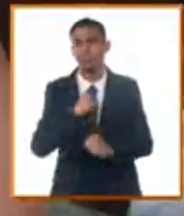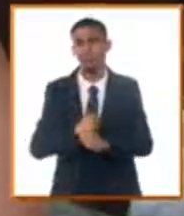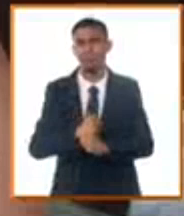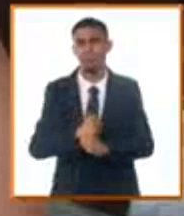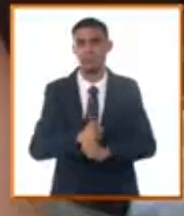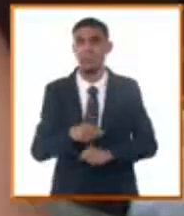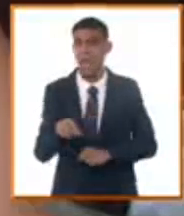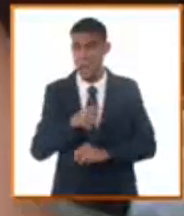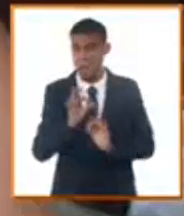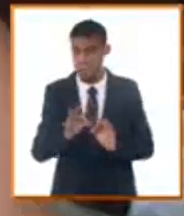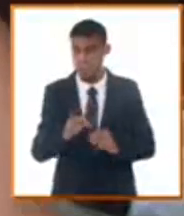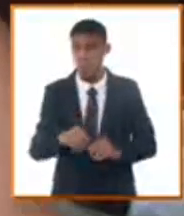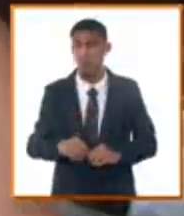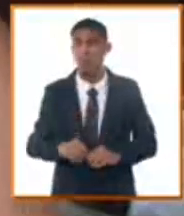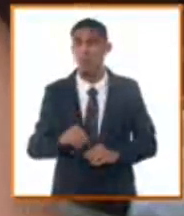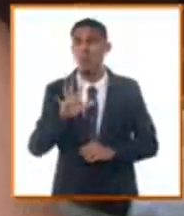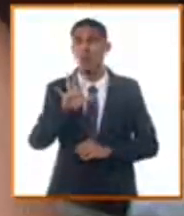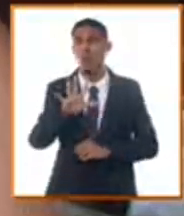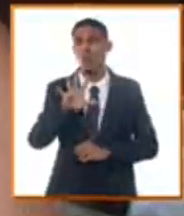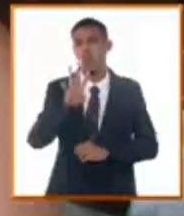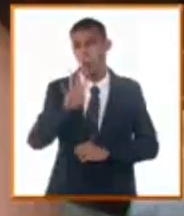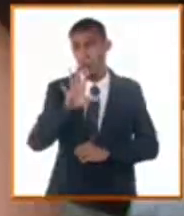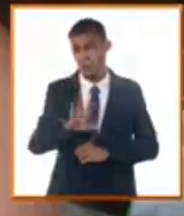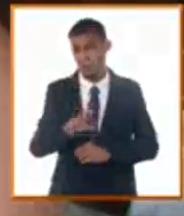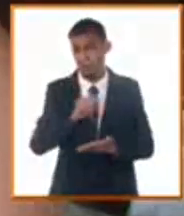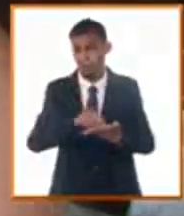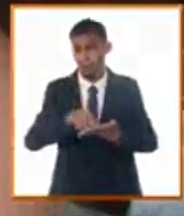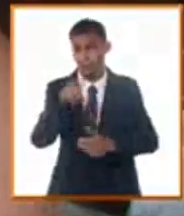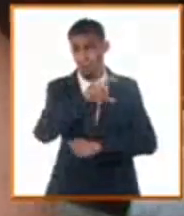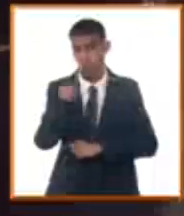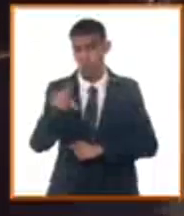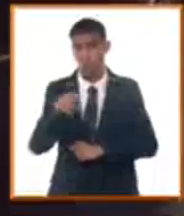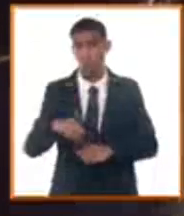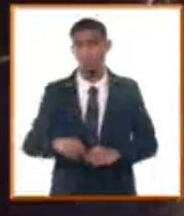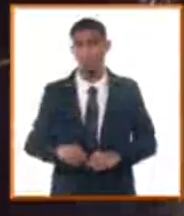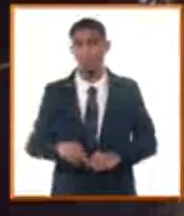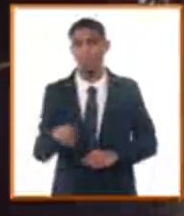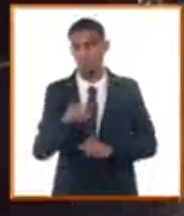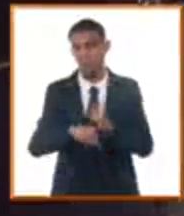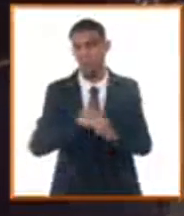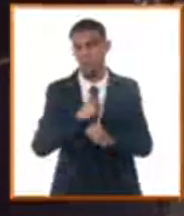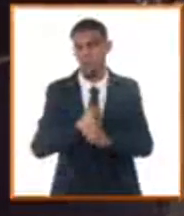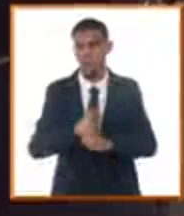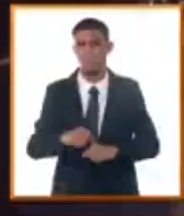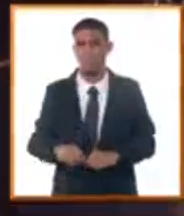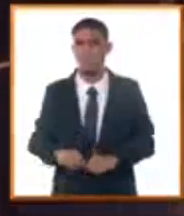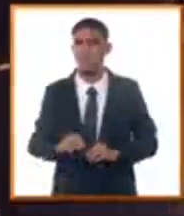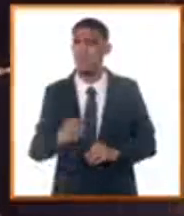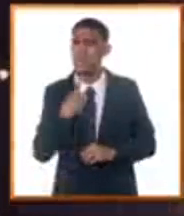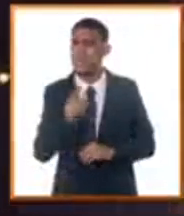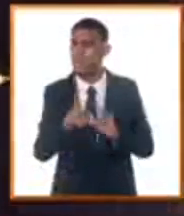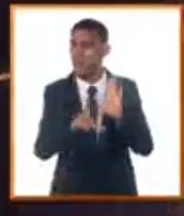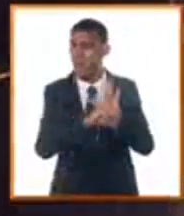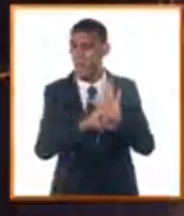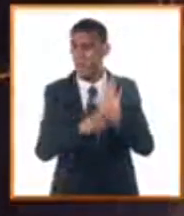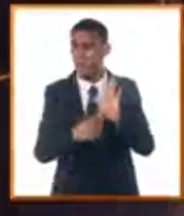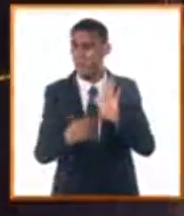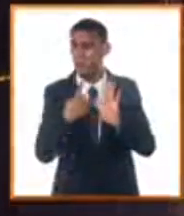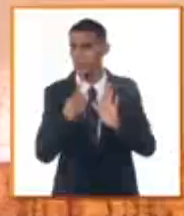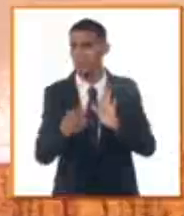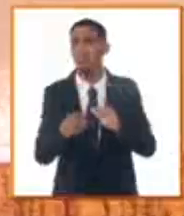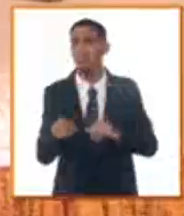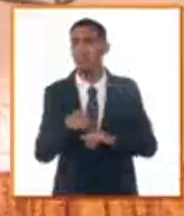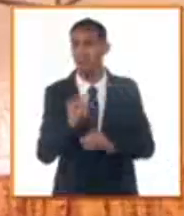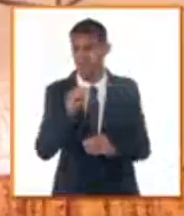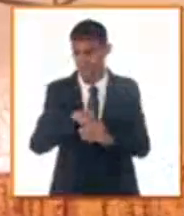también lo estamos irradiando en 45 bodegas de las 64 que tiene el territorio. En los decretos 28, que son las redes especializadas dentro del